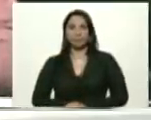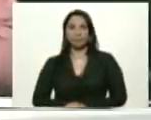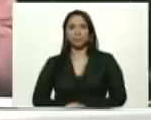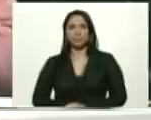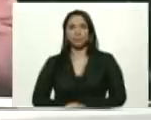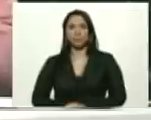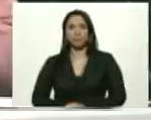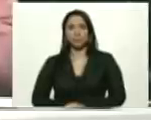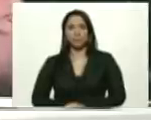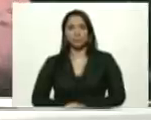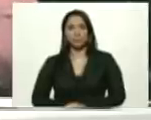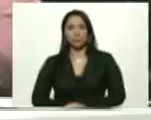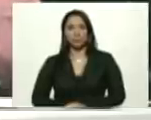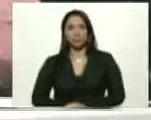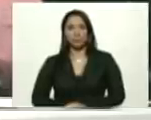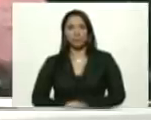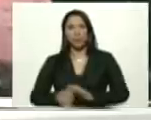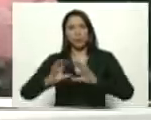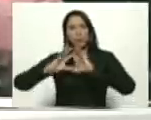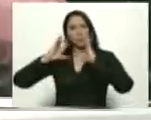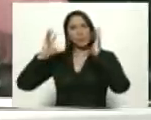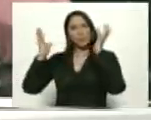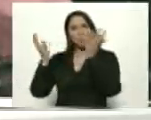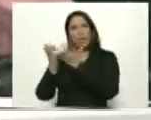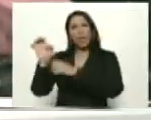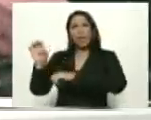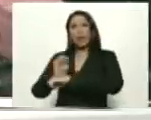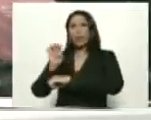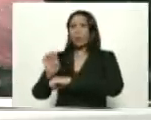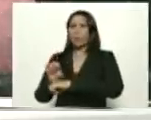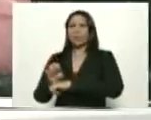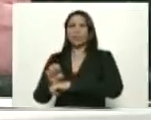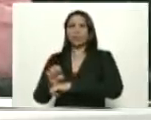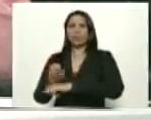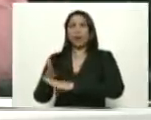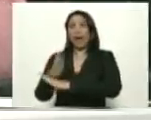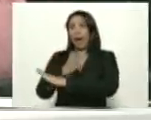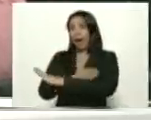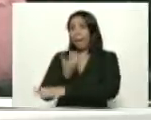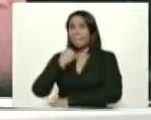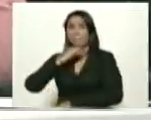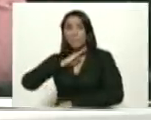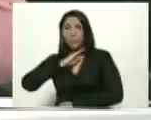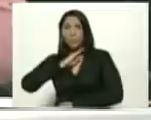Y sobre todo, del mundo económico de la pospandemia.